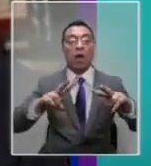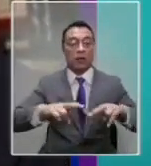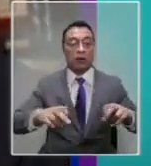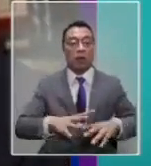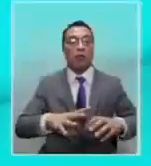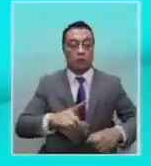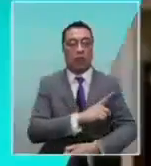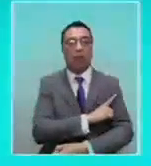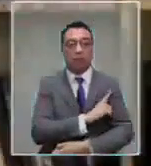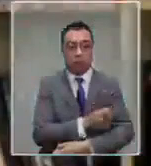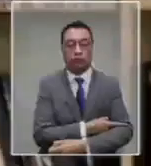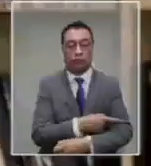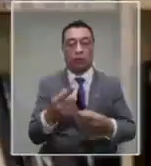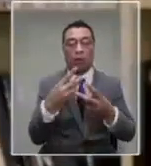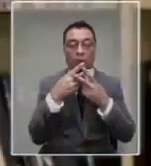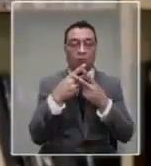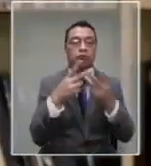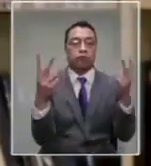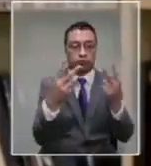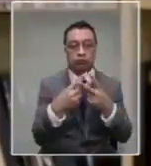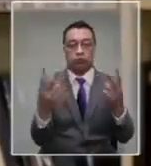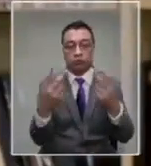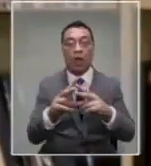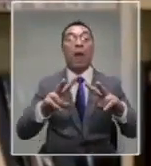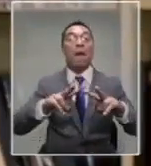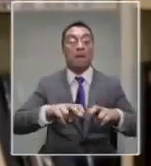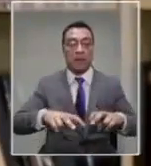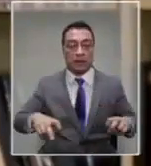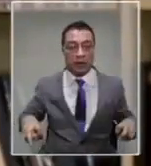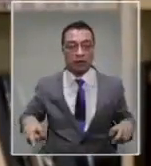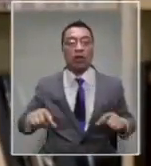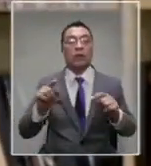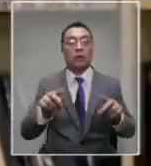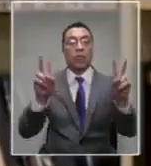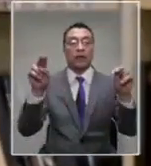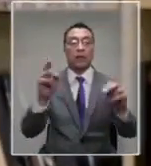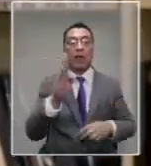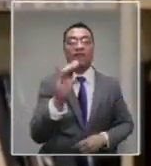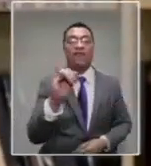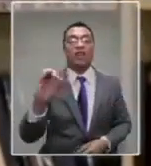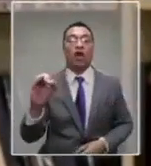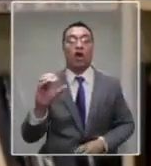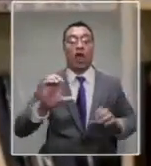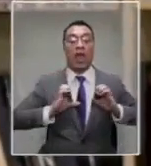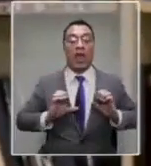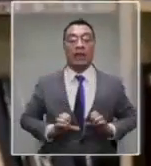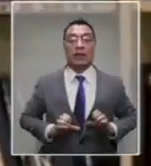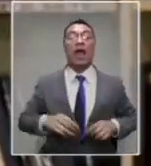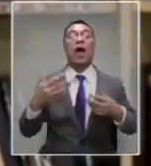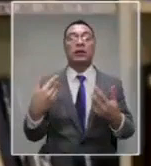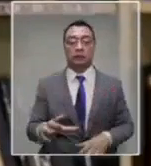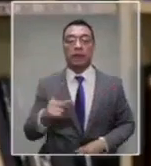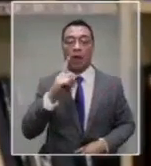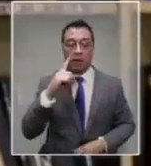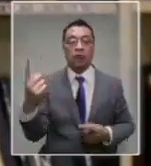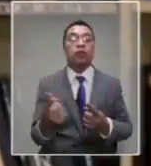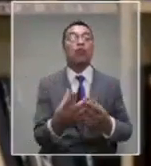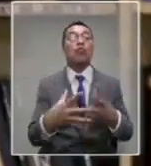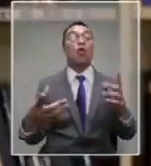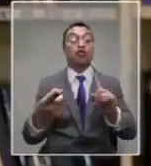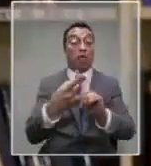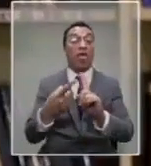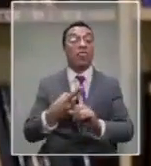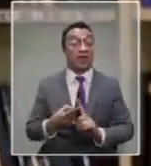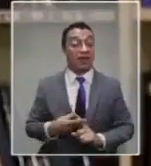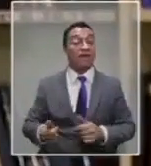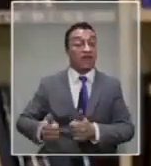muy potente que está haciendo publicaciones, que está haciendo investigación. En materia de bioética se nos vienen se nos vienen muchos